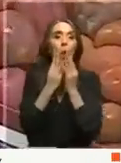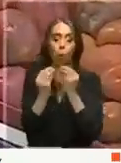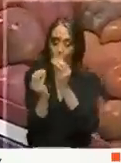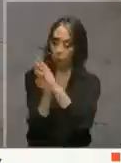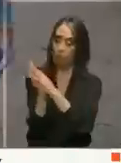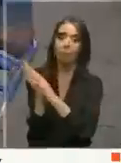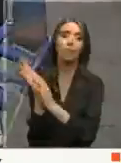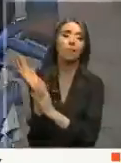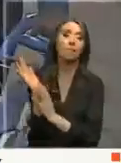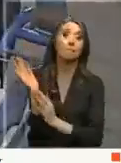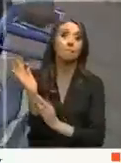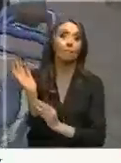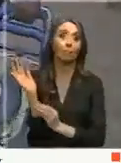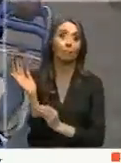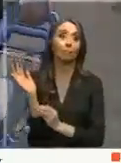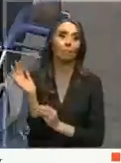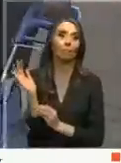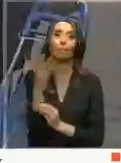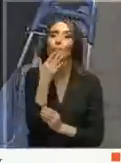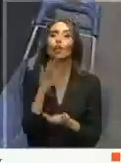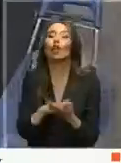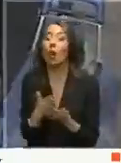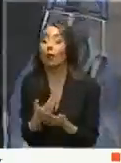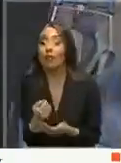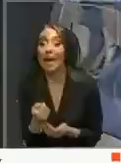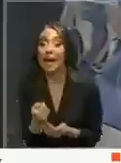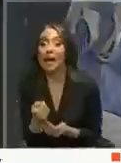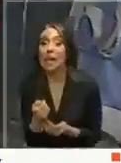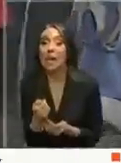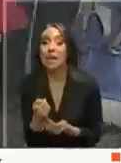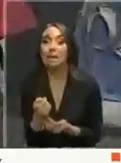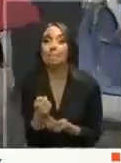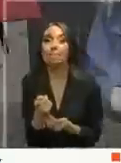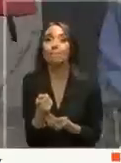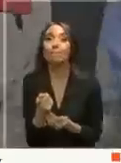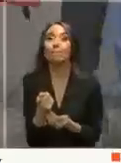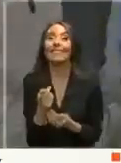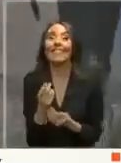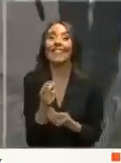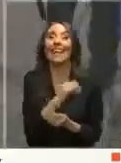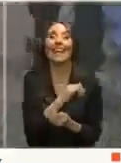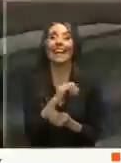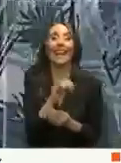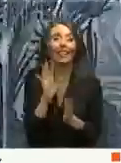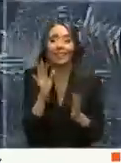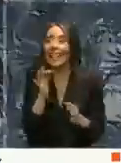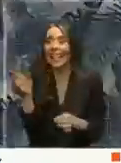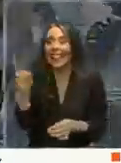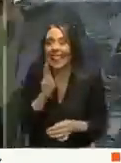mano. ¿Cómo está? Mejor que el dueño.